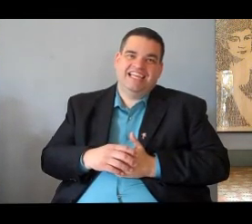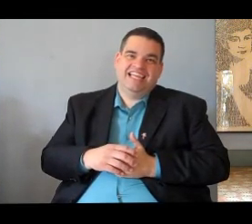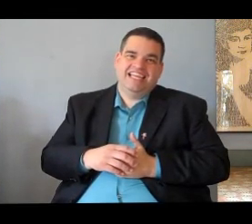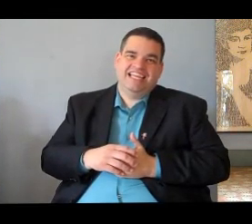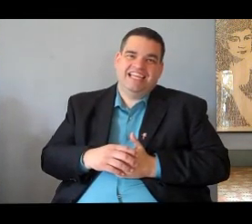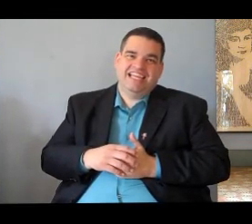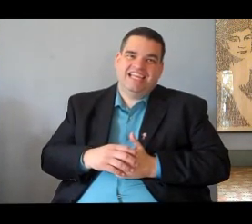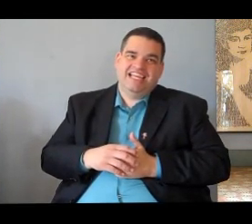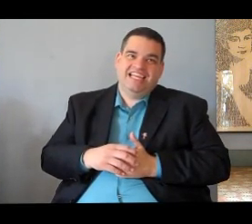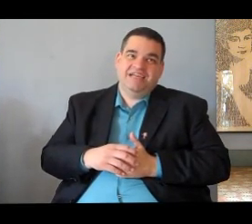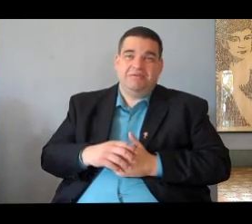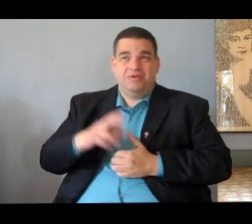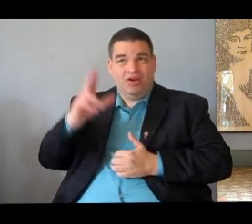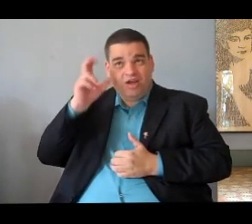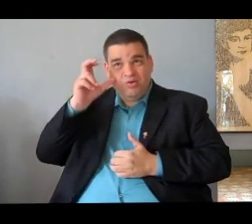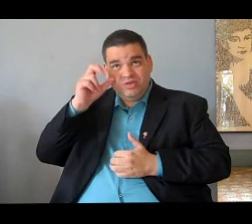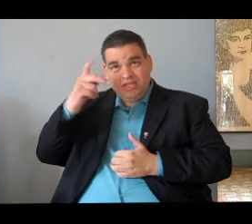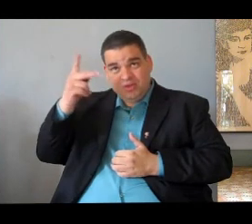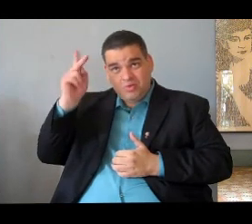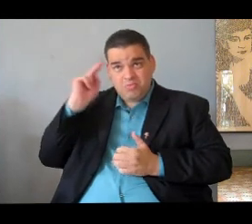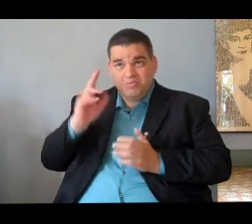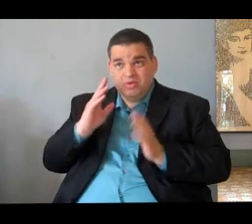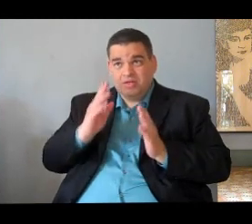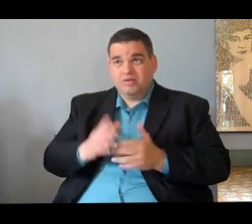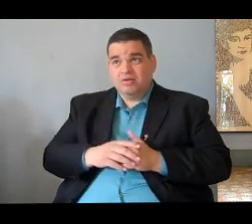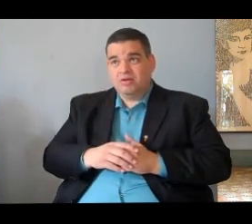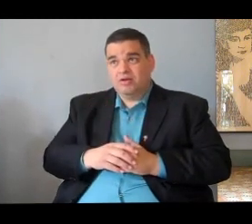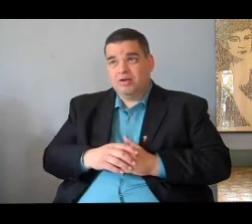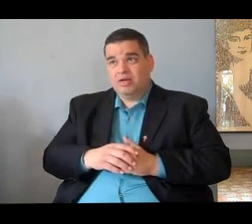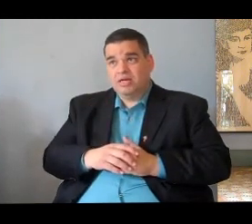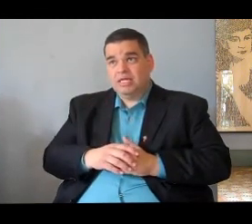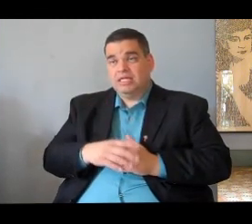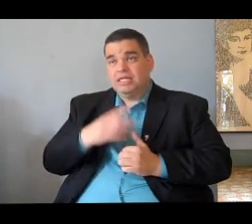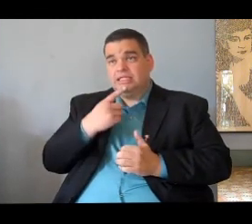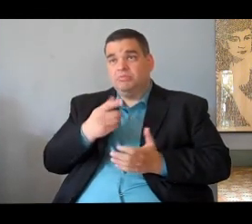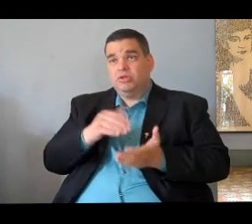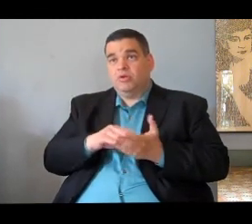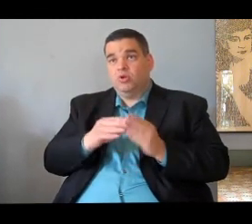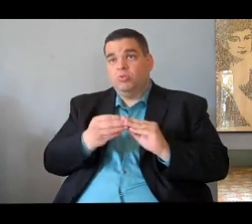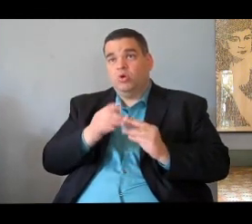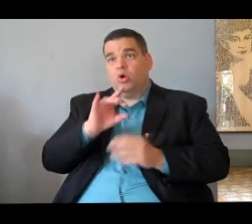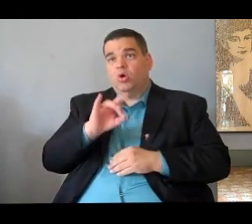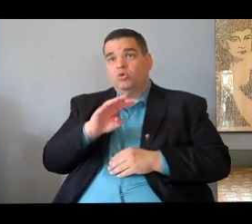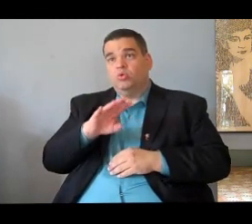No, pero la escuché de un ponceño, fíjate. Ah, qué bien. Así que repetimos los números,